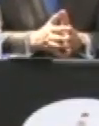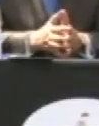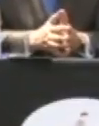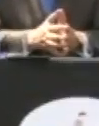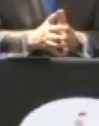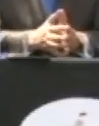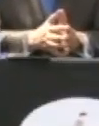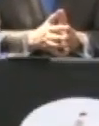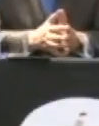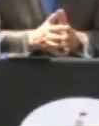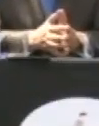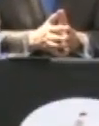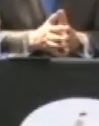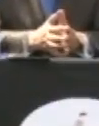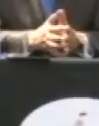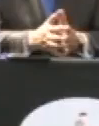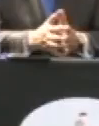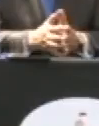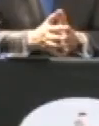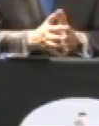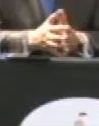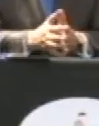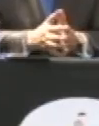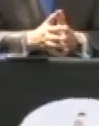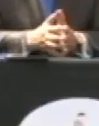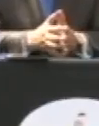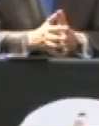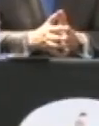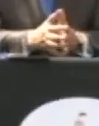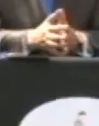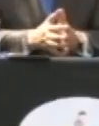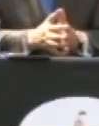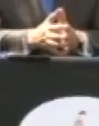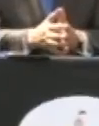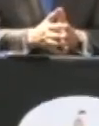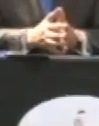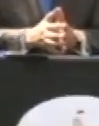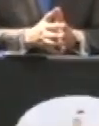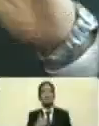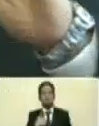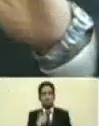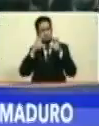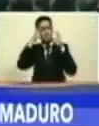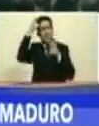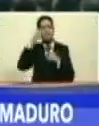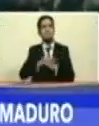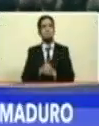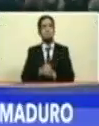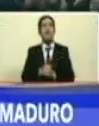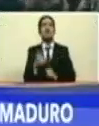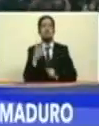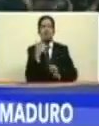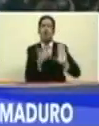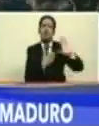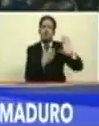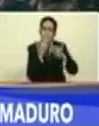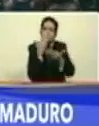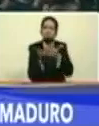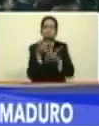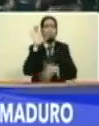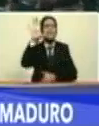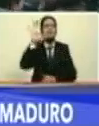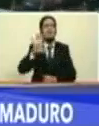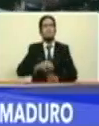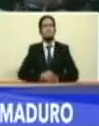los militares deben escoger si van a estar con la Constitución que pidió Hugo Chávez que aprueben, o si van a estar con el